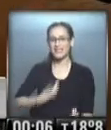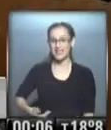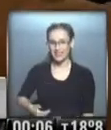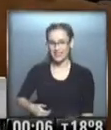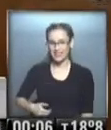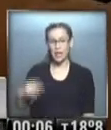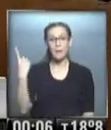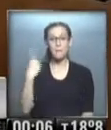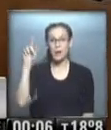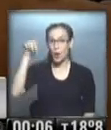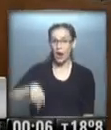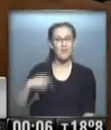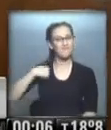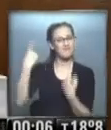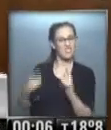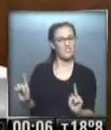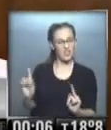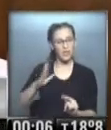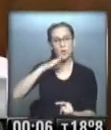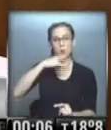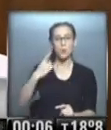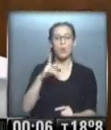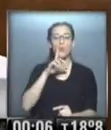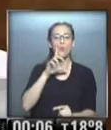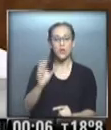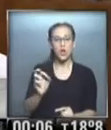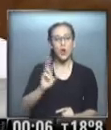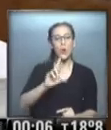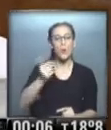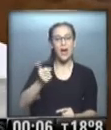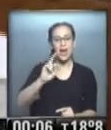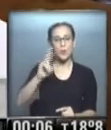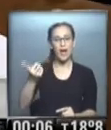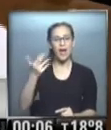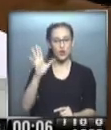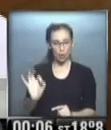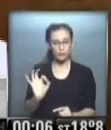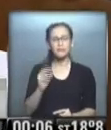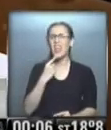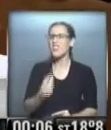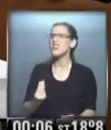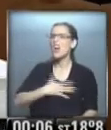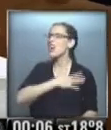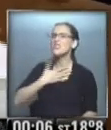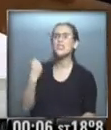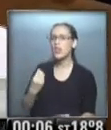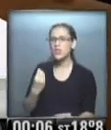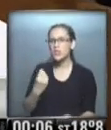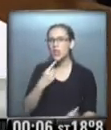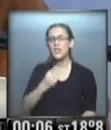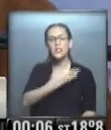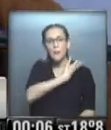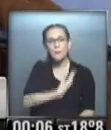está la excepción. Julio Bárbaro, que dijo que la sensación que él tiene es que la presidenta